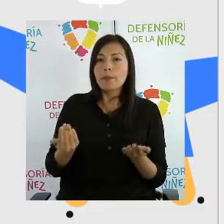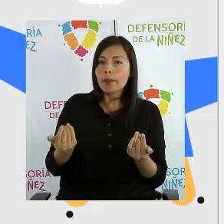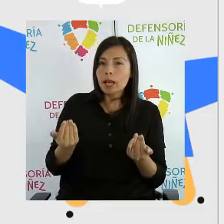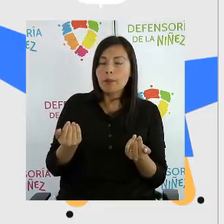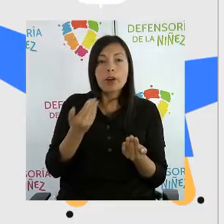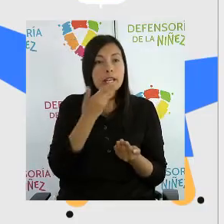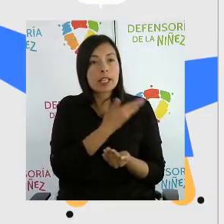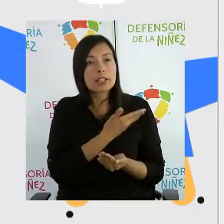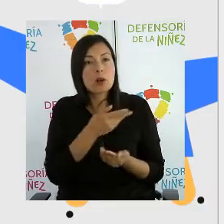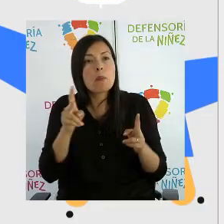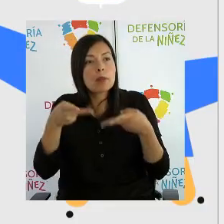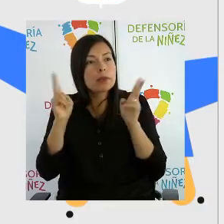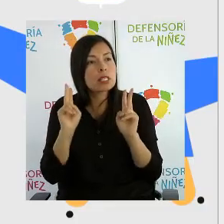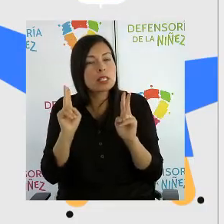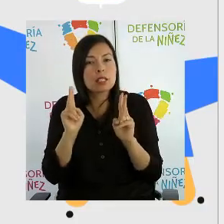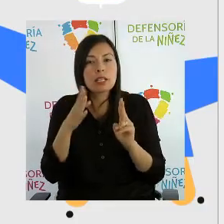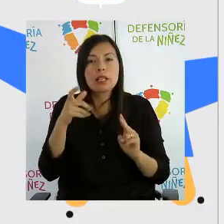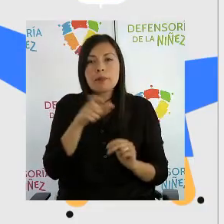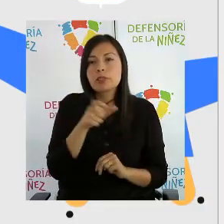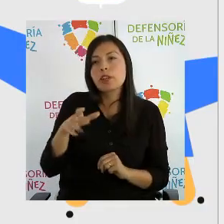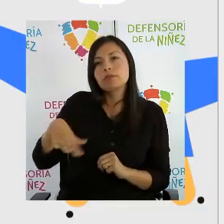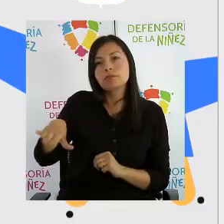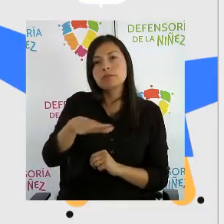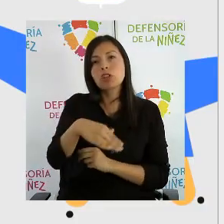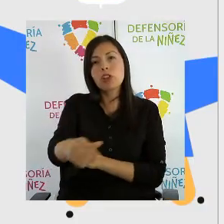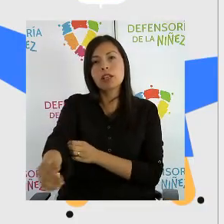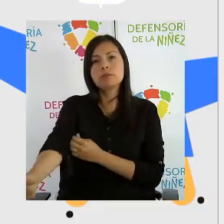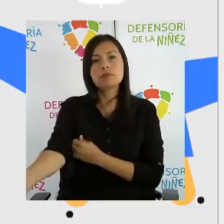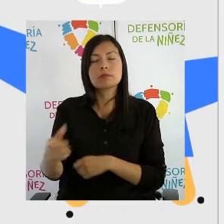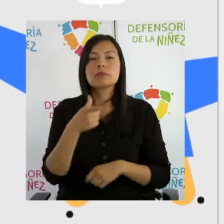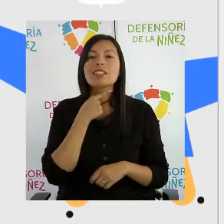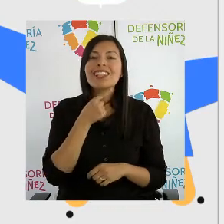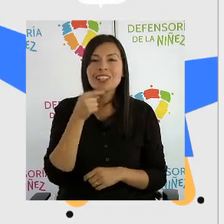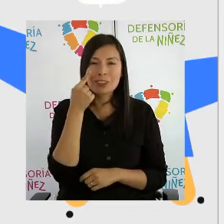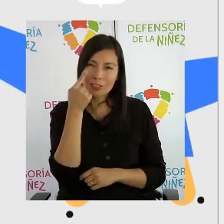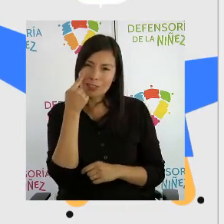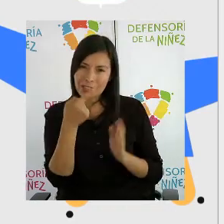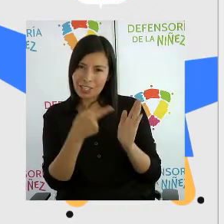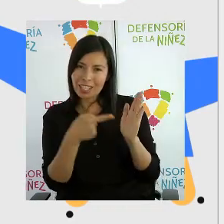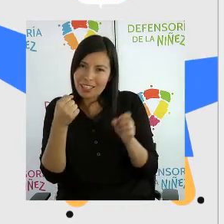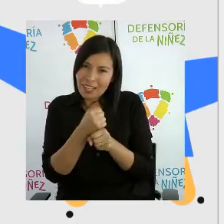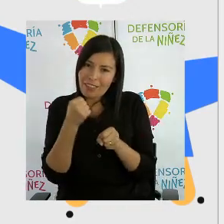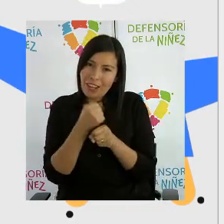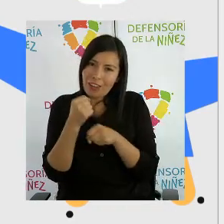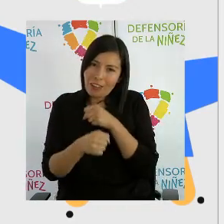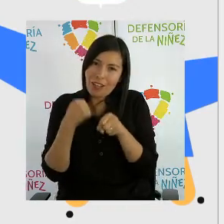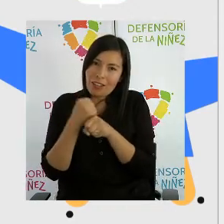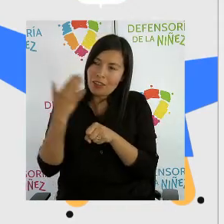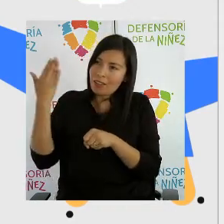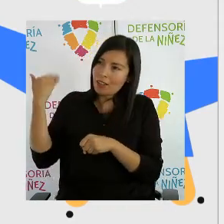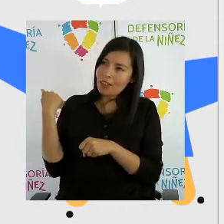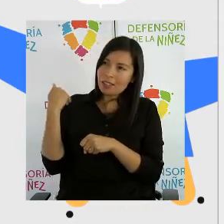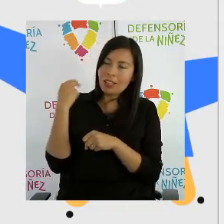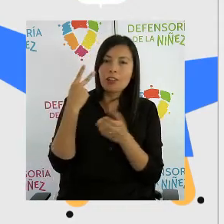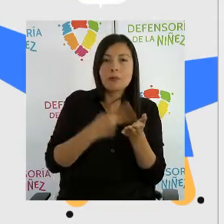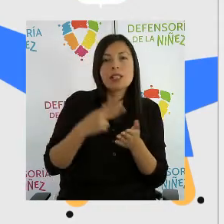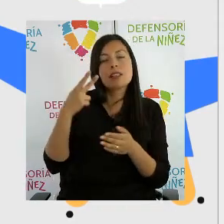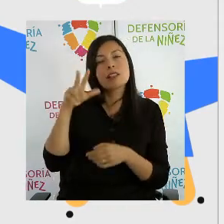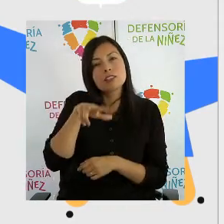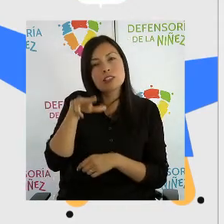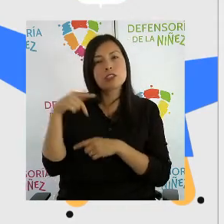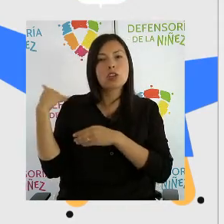permita efectivamente que todas las personas que quieran conocer todo lo que se ha trabajado durante el 2018, o al menos gran parte de lo que se ha